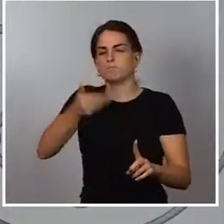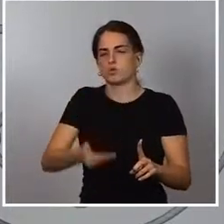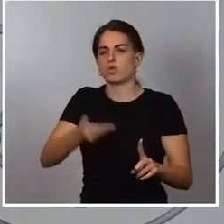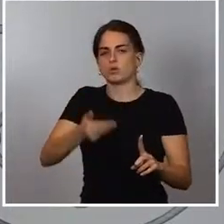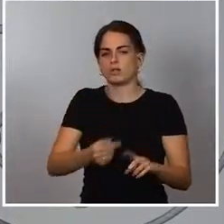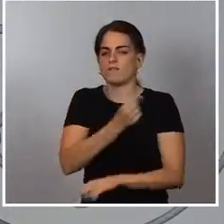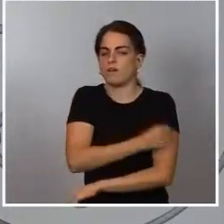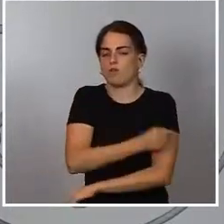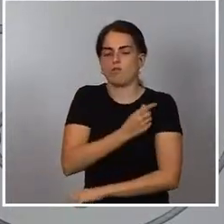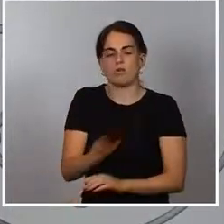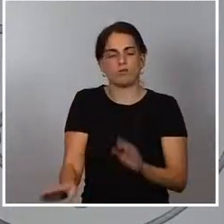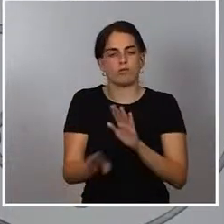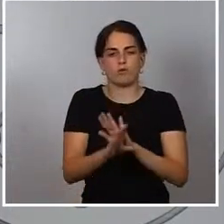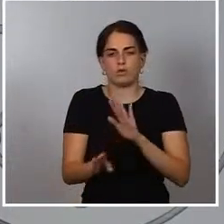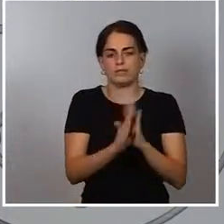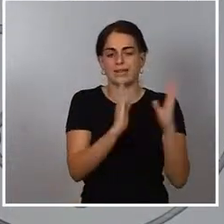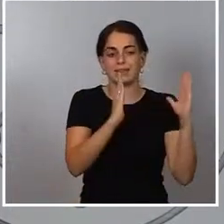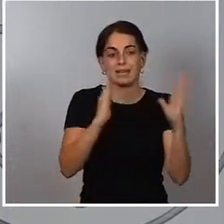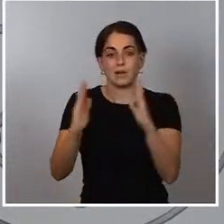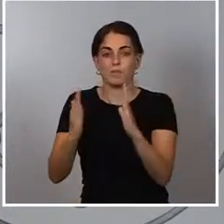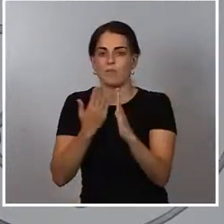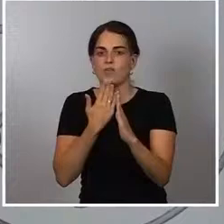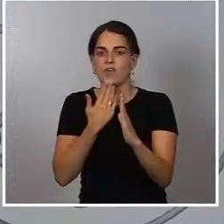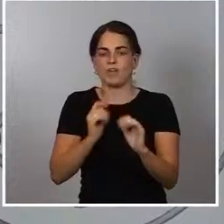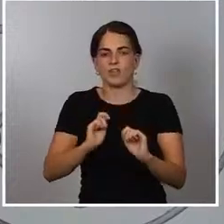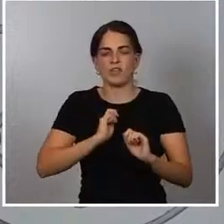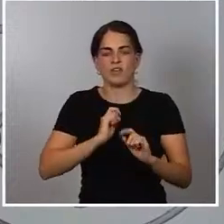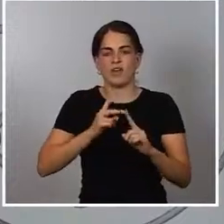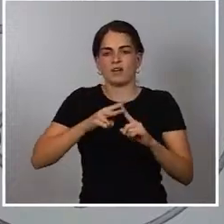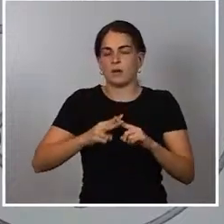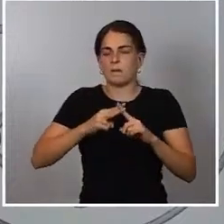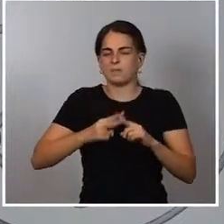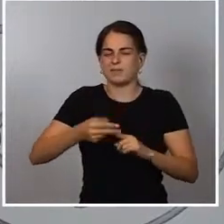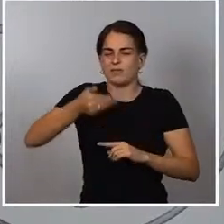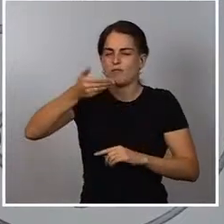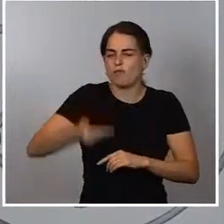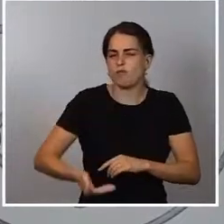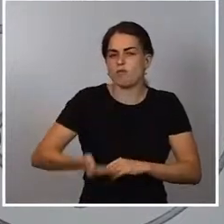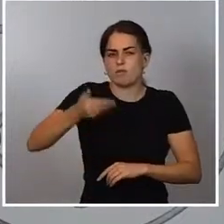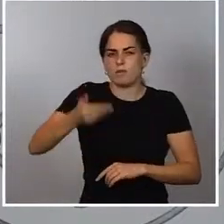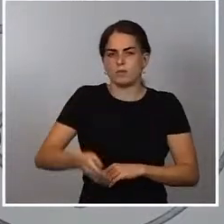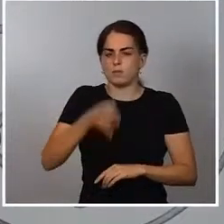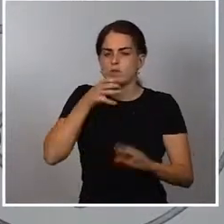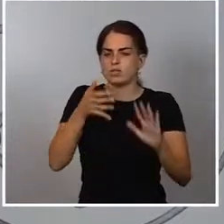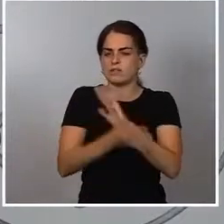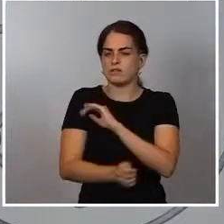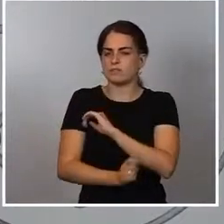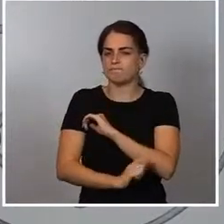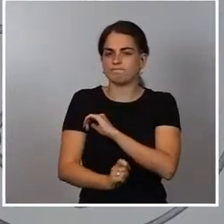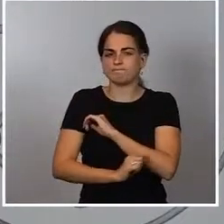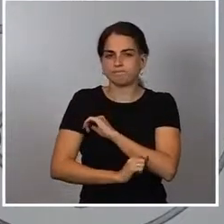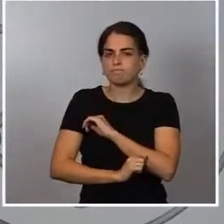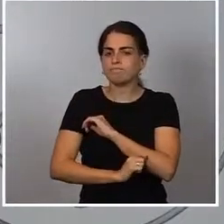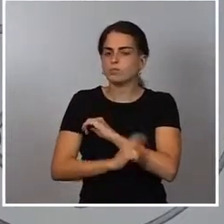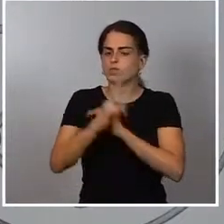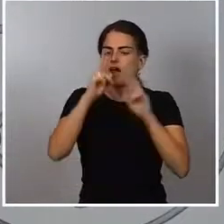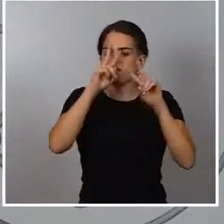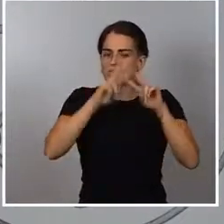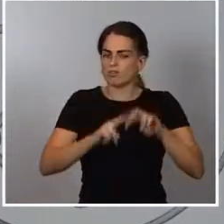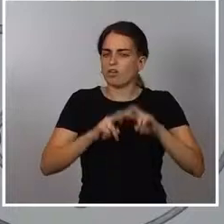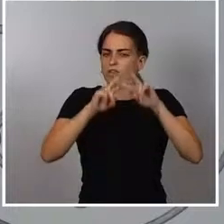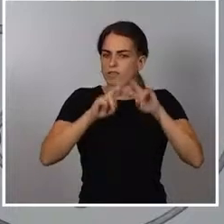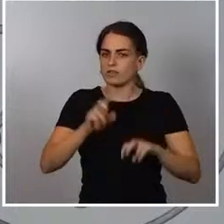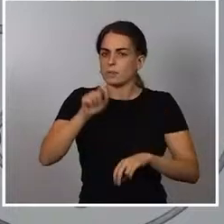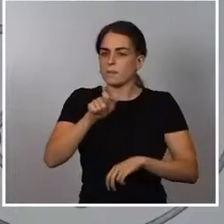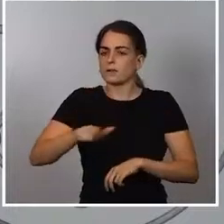que los tramos de edad ha sido una herramienta fundamental alguna decisión estratégica pero también es verdad que la gente joven también tenemos